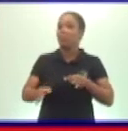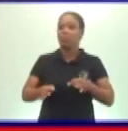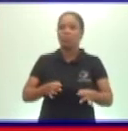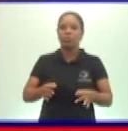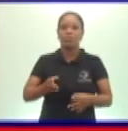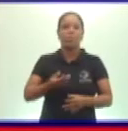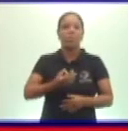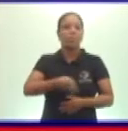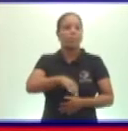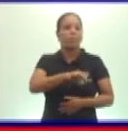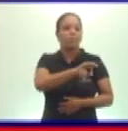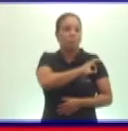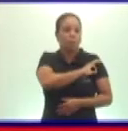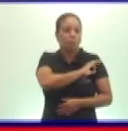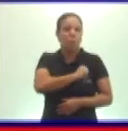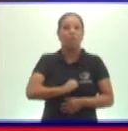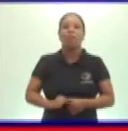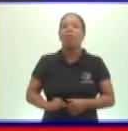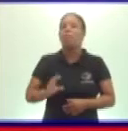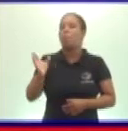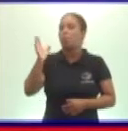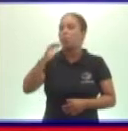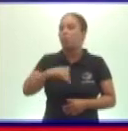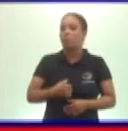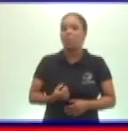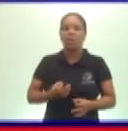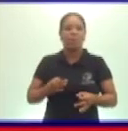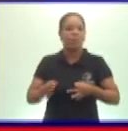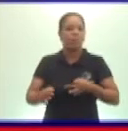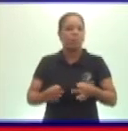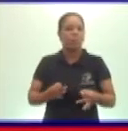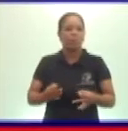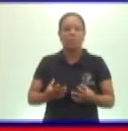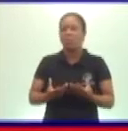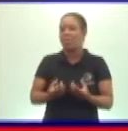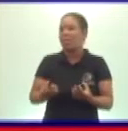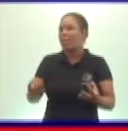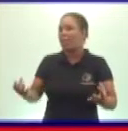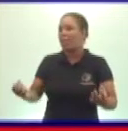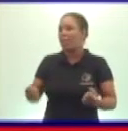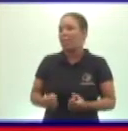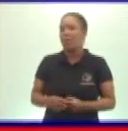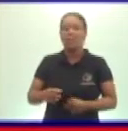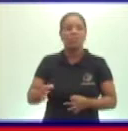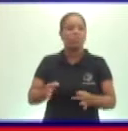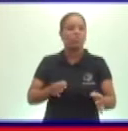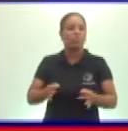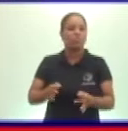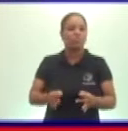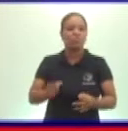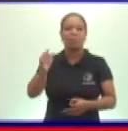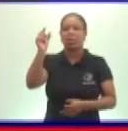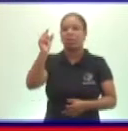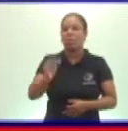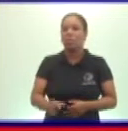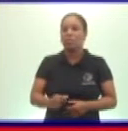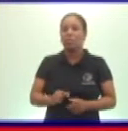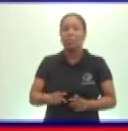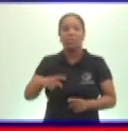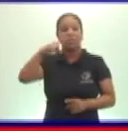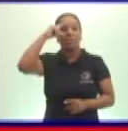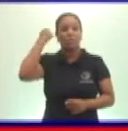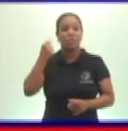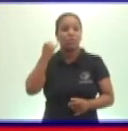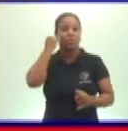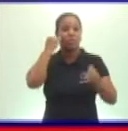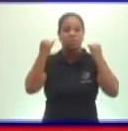la población, cuando no está en función de las masas, cuando no está en función de los sujetos, sino que está permeado por determinados